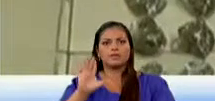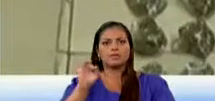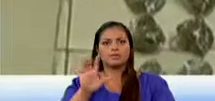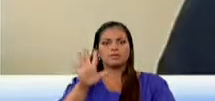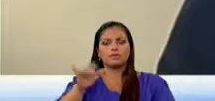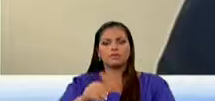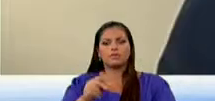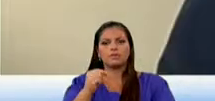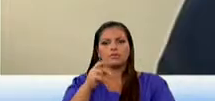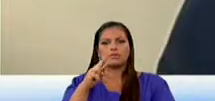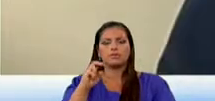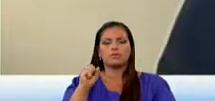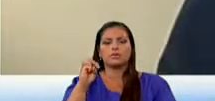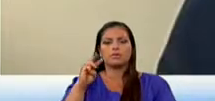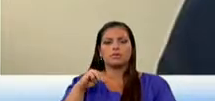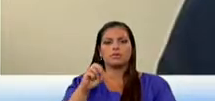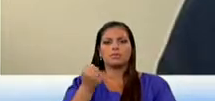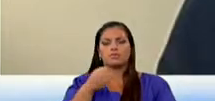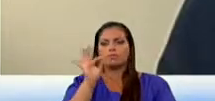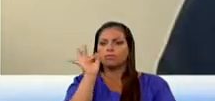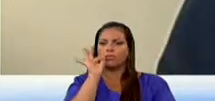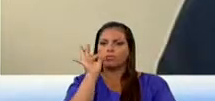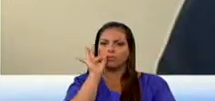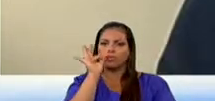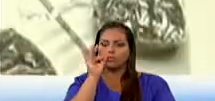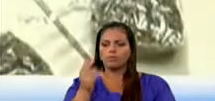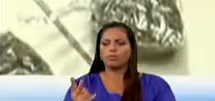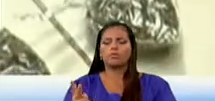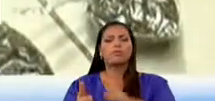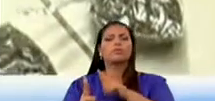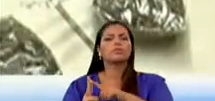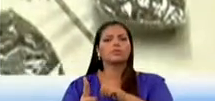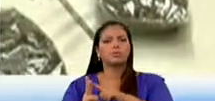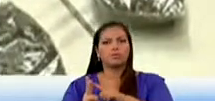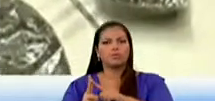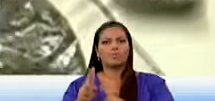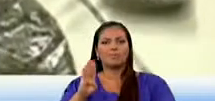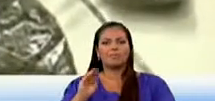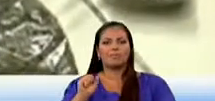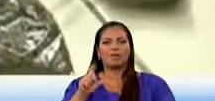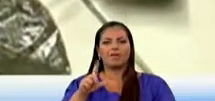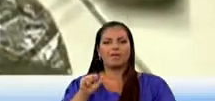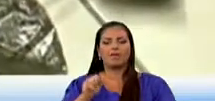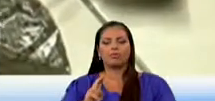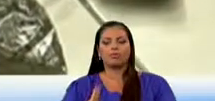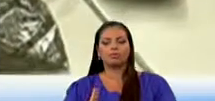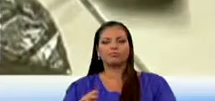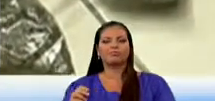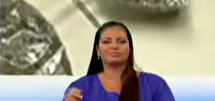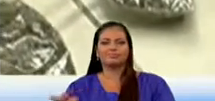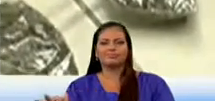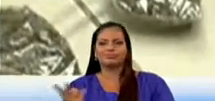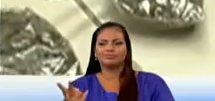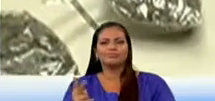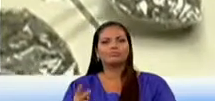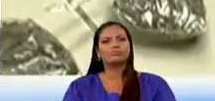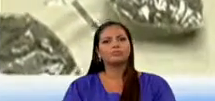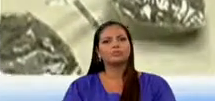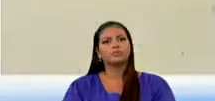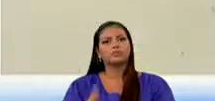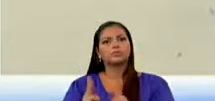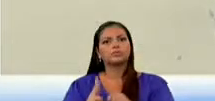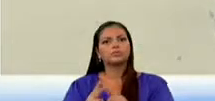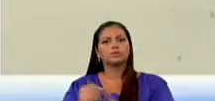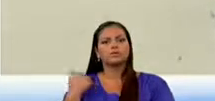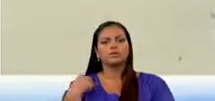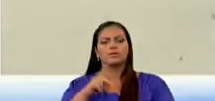de marihuana. El ciudadano más conocido como Bala U y su esposa con 1480 gramos de marihuana y